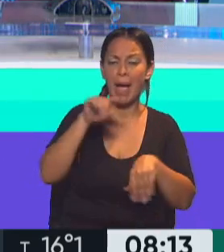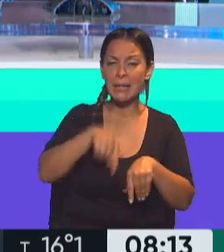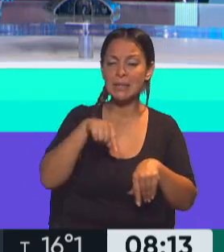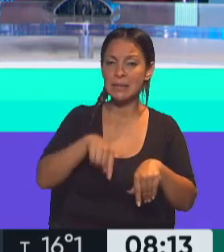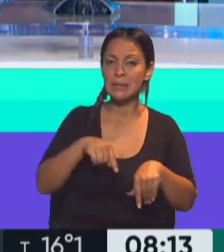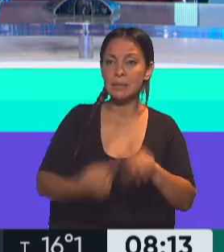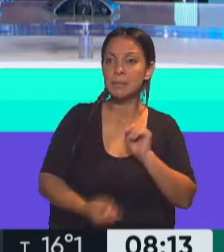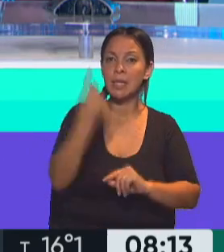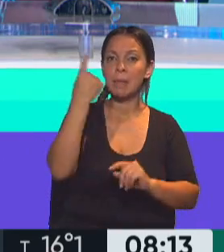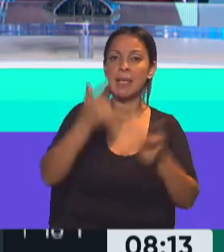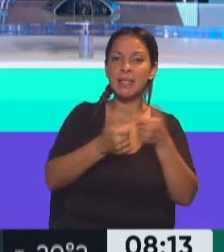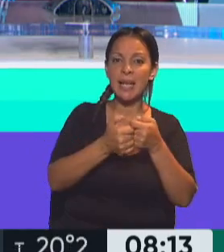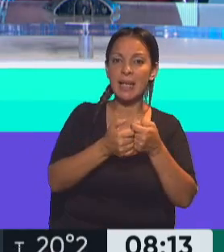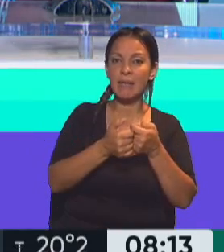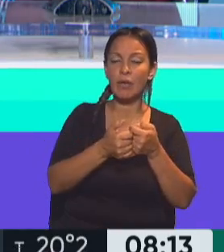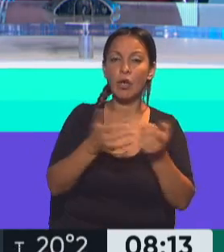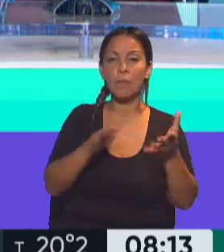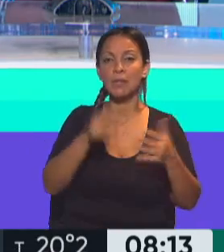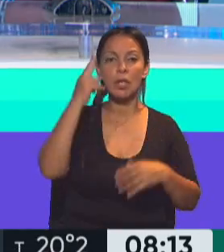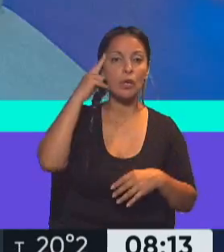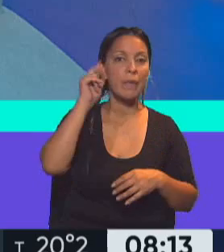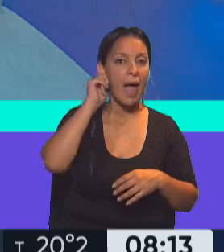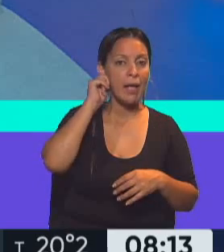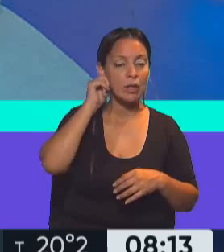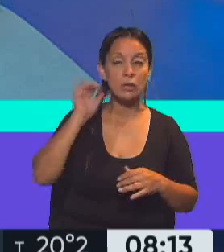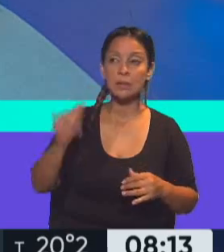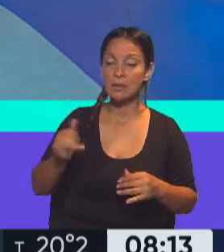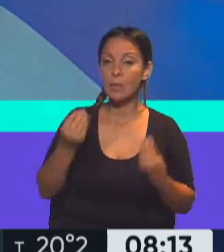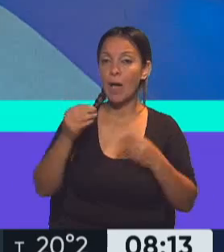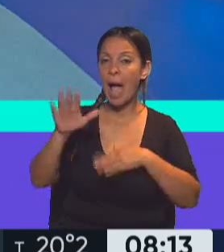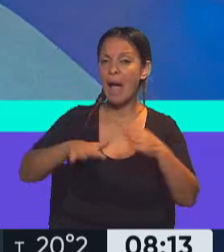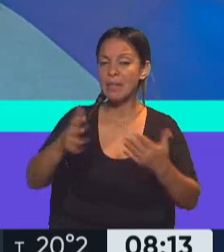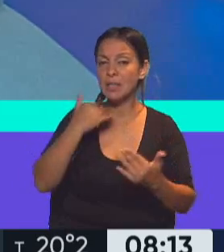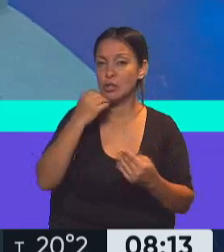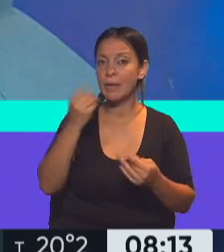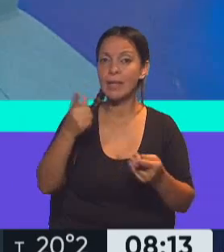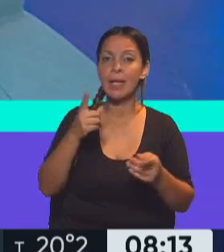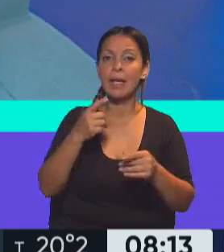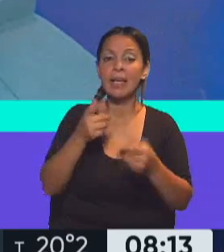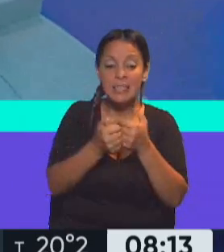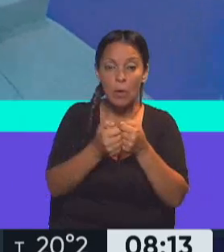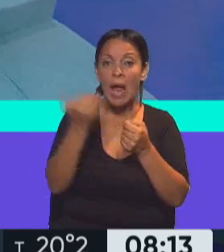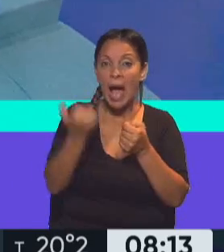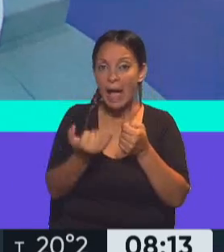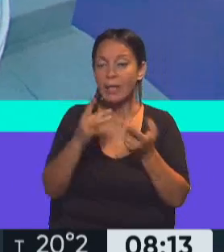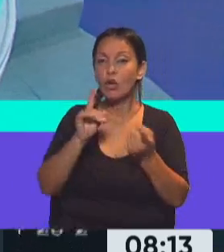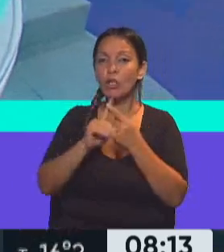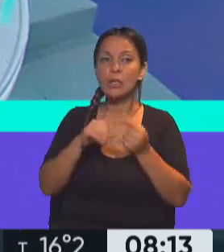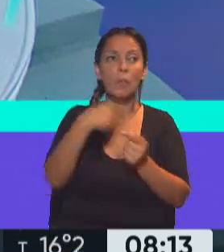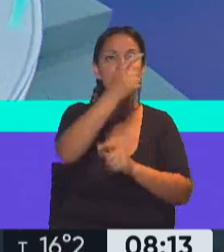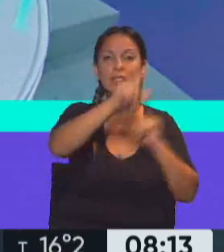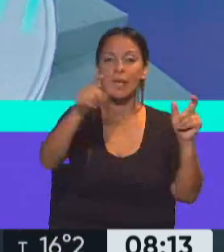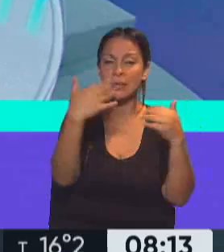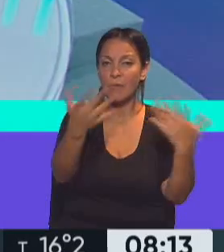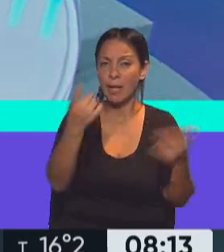primer teléfono en promedio a los 9 años. Sí, que a veces no hay conciencia de qué es el contacto con el mundo exterior y el mundo desconocido.